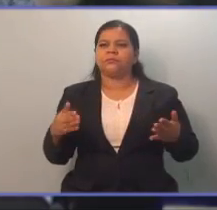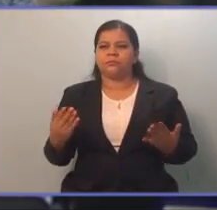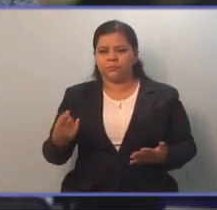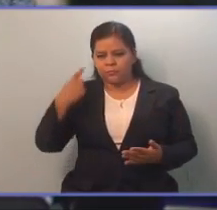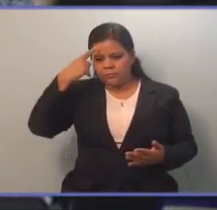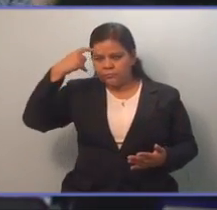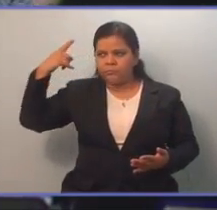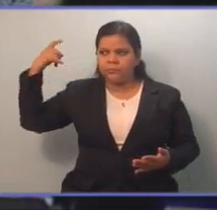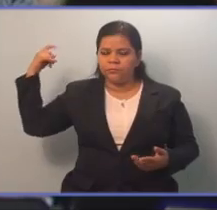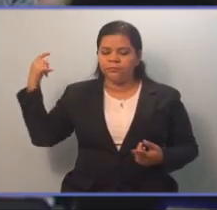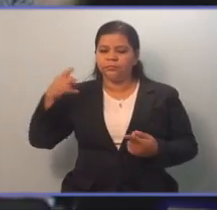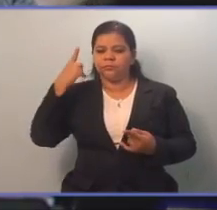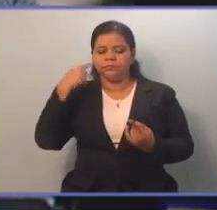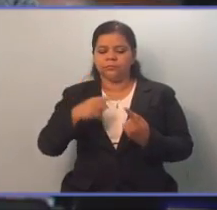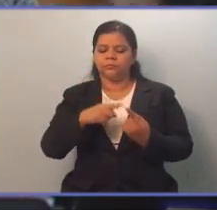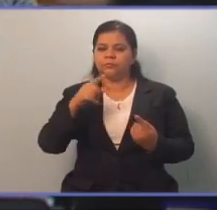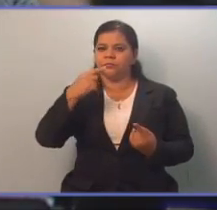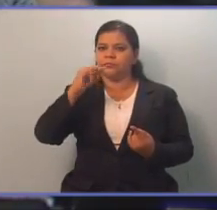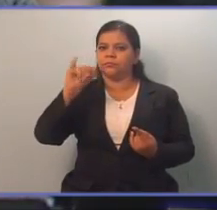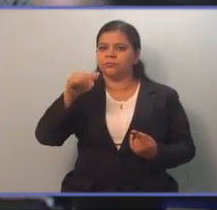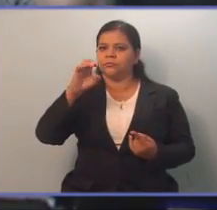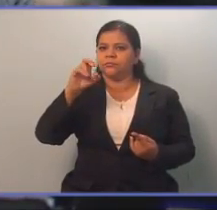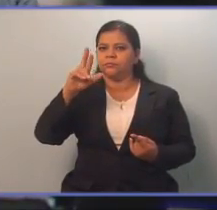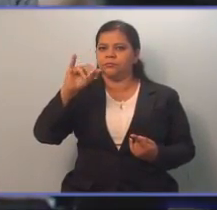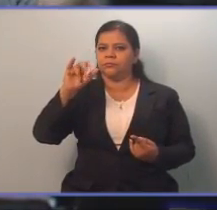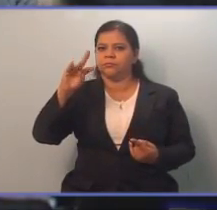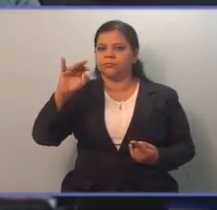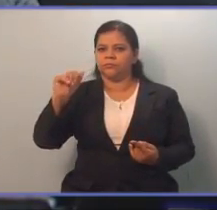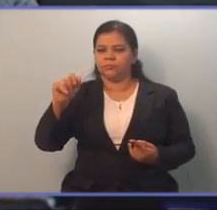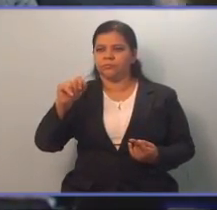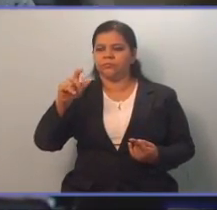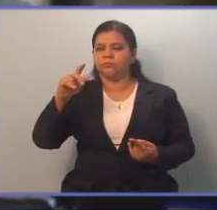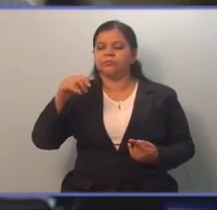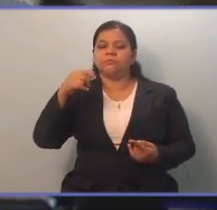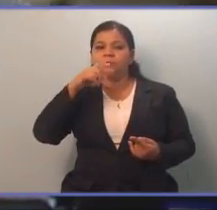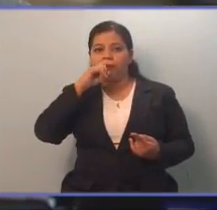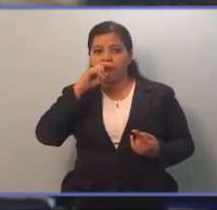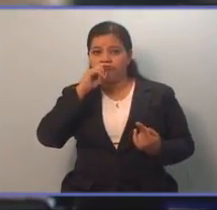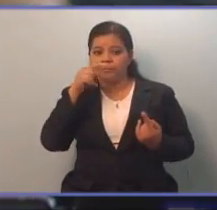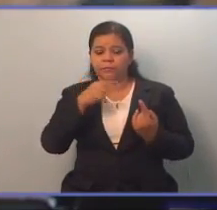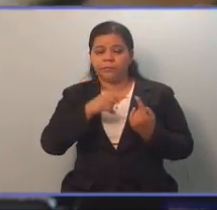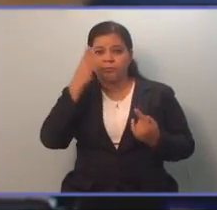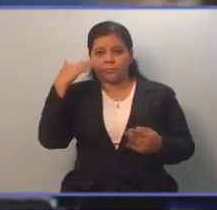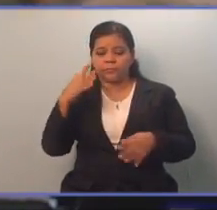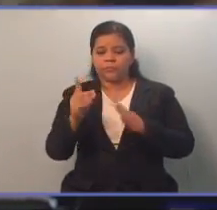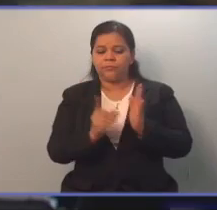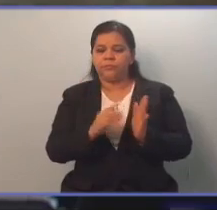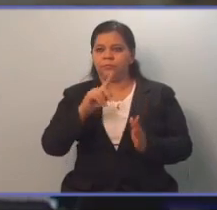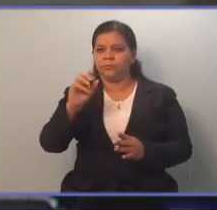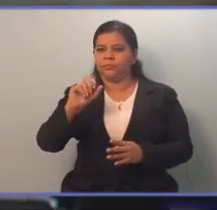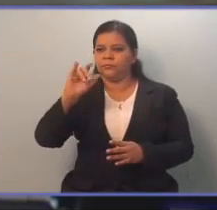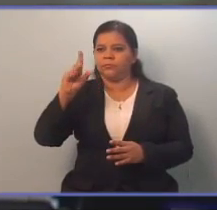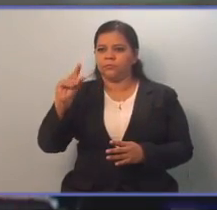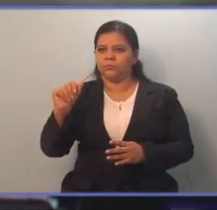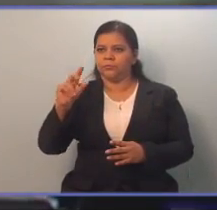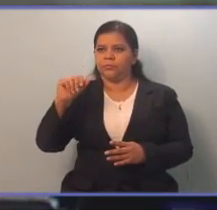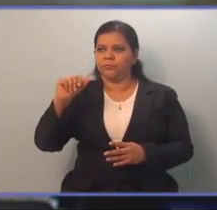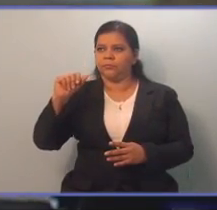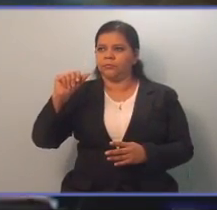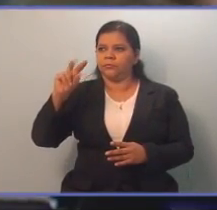señor Jeremías Antonio Reyes Aparicio, padre de la diputada Zaida Lourdes Reyes